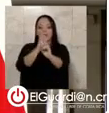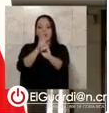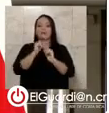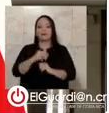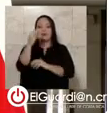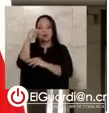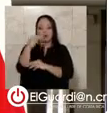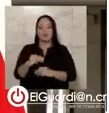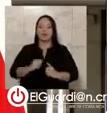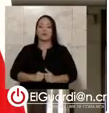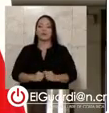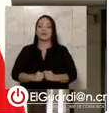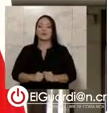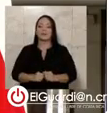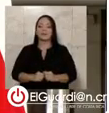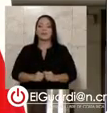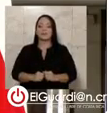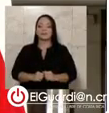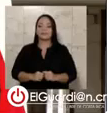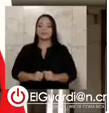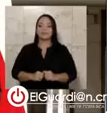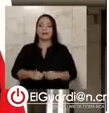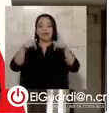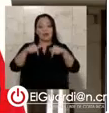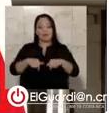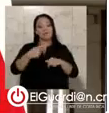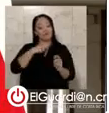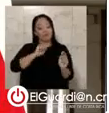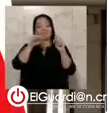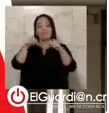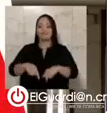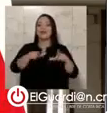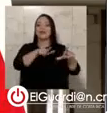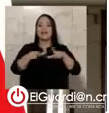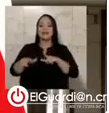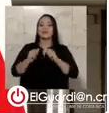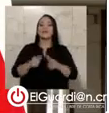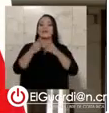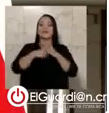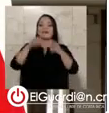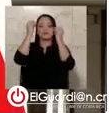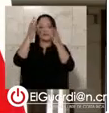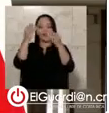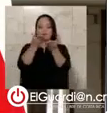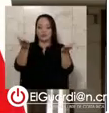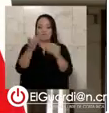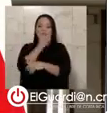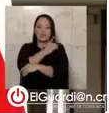cada miércoles. Entonces, aquí estamos y listos para empezar a rendir cuentas. Don